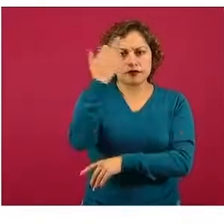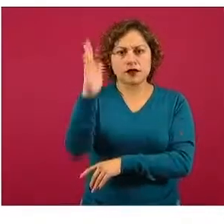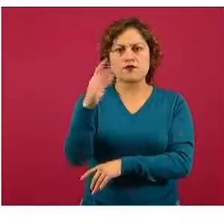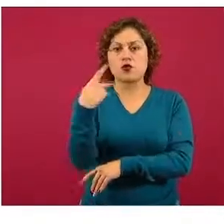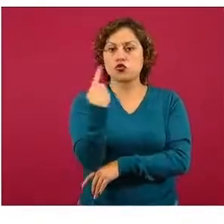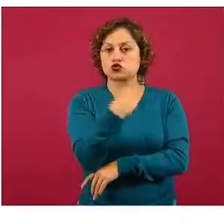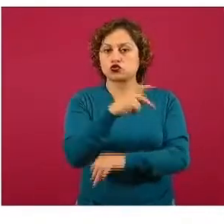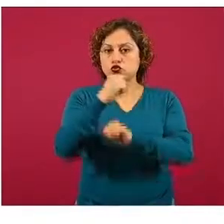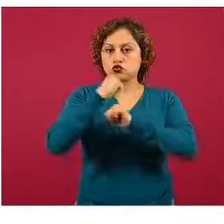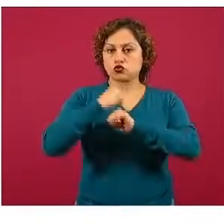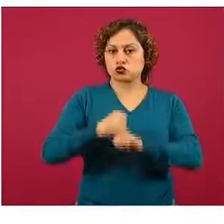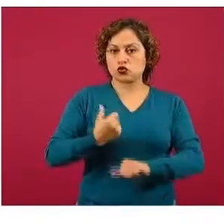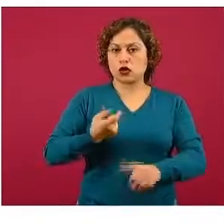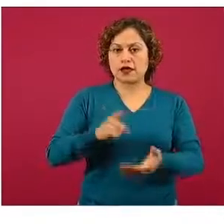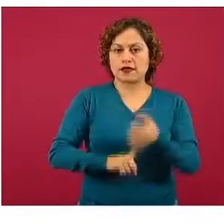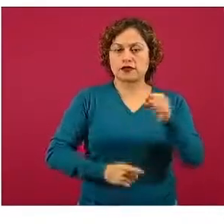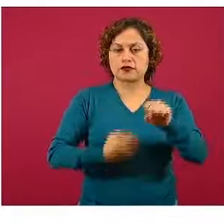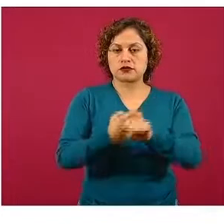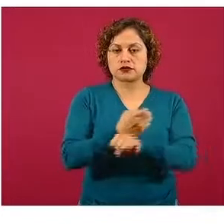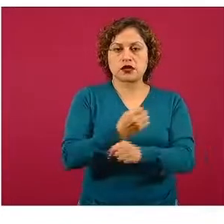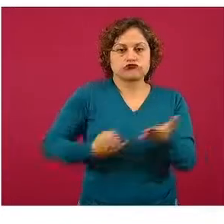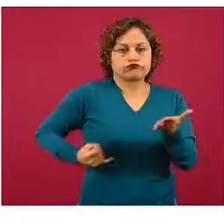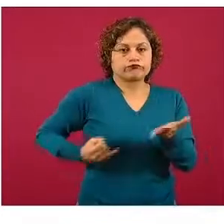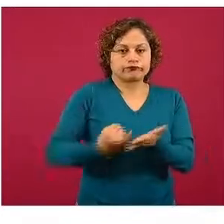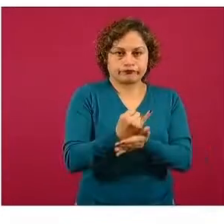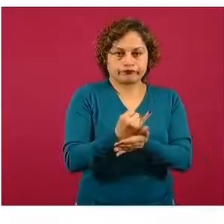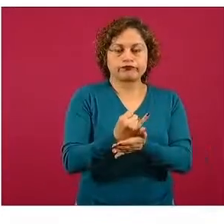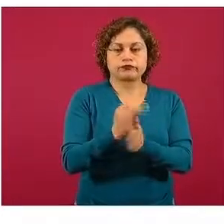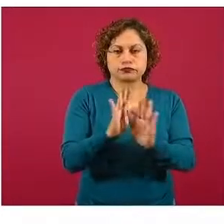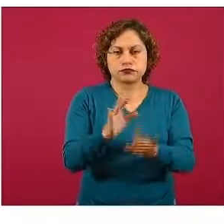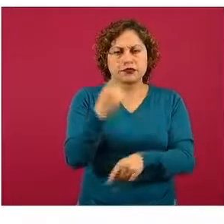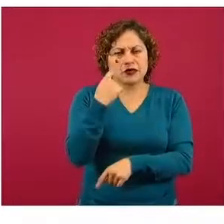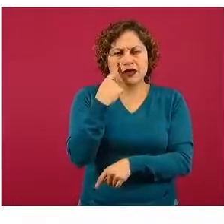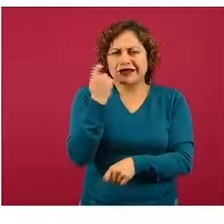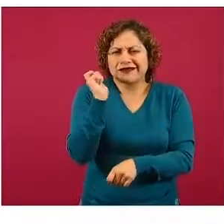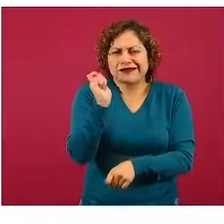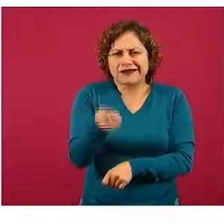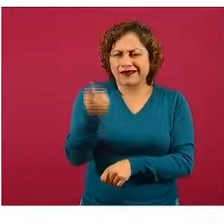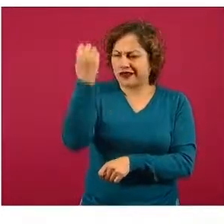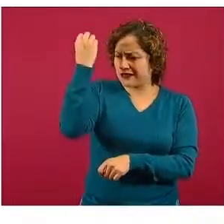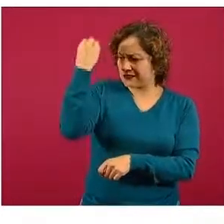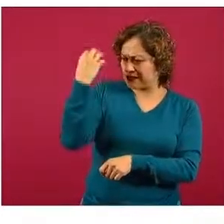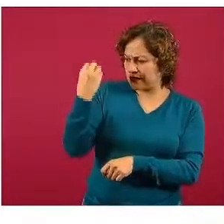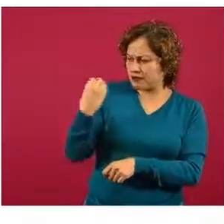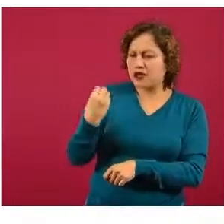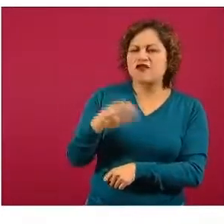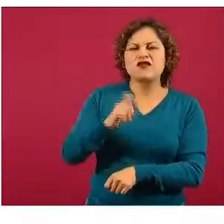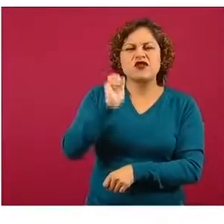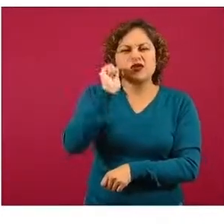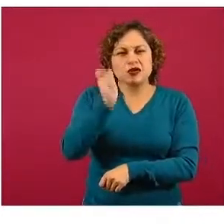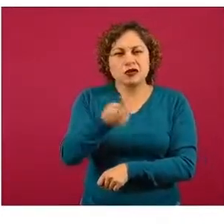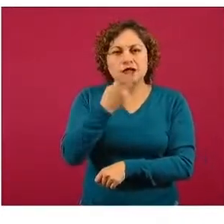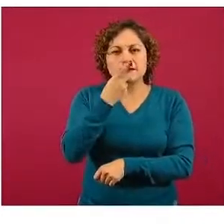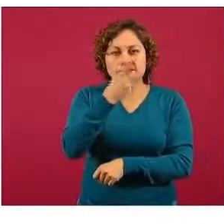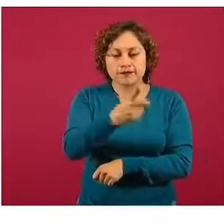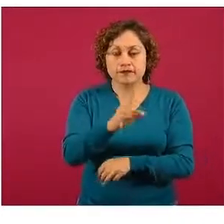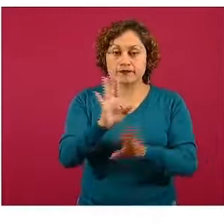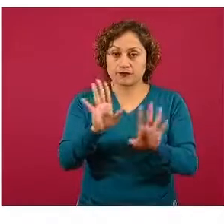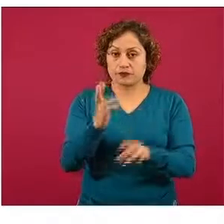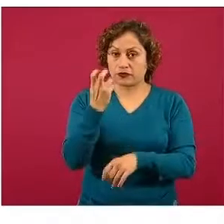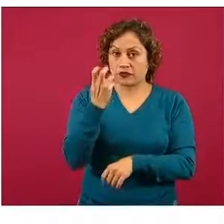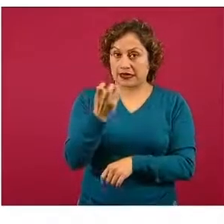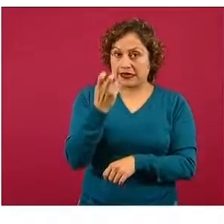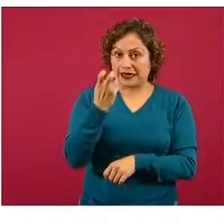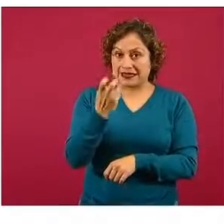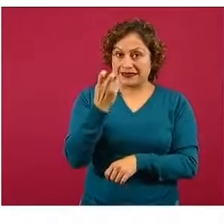también obtuvieron este nivel de riesgo. ¿Qué es lo que el semáforo de riesgo nos dice? Como su nombre lo está recalcando